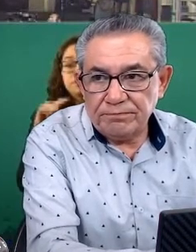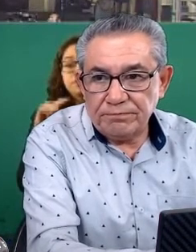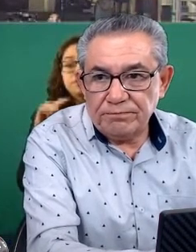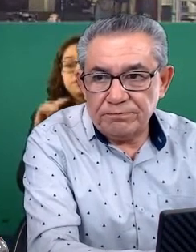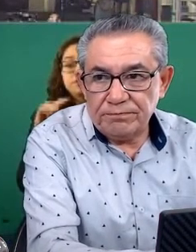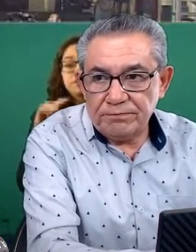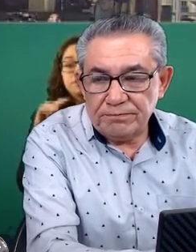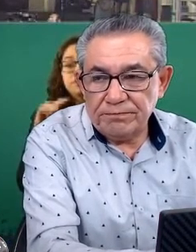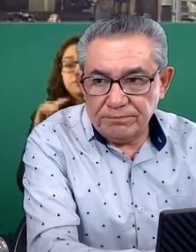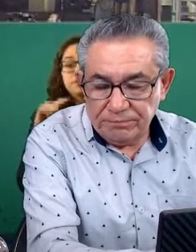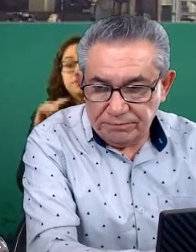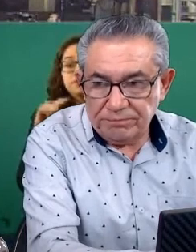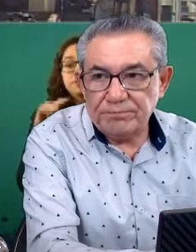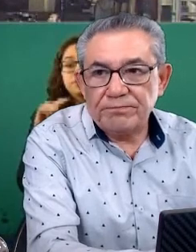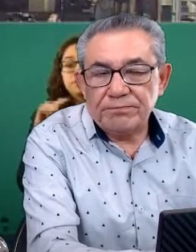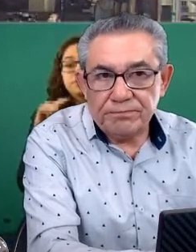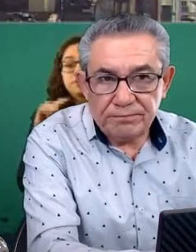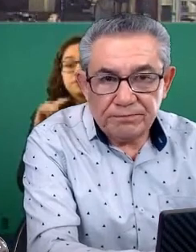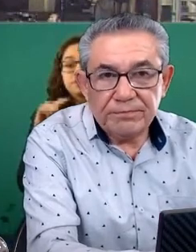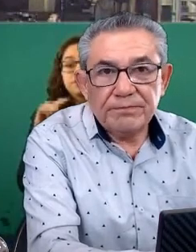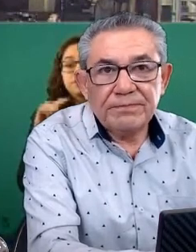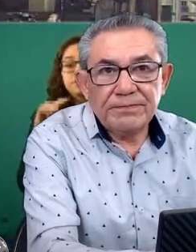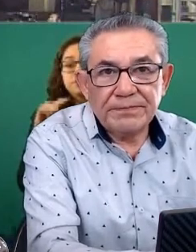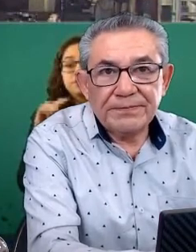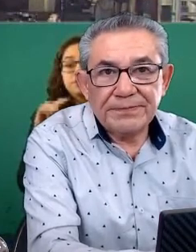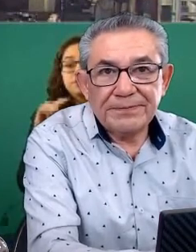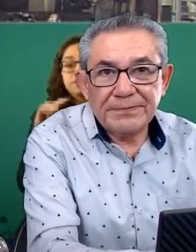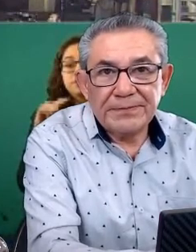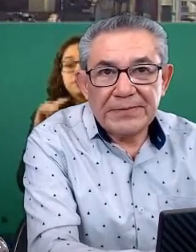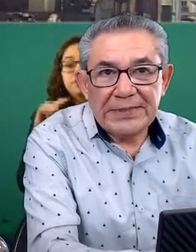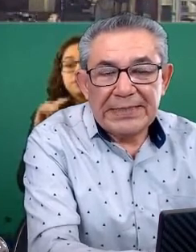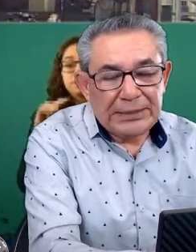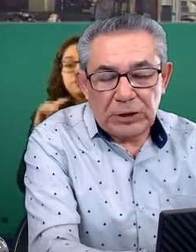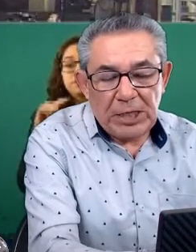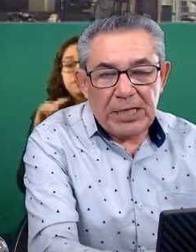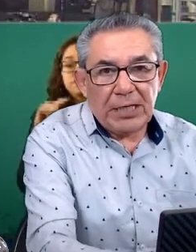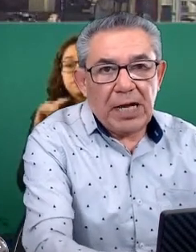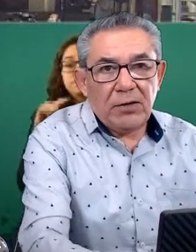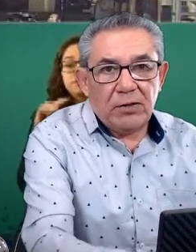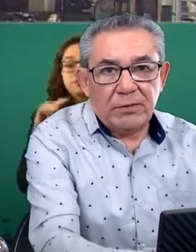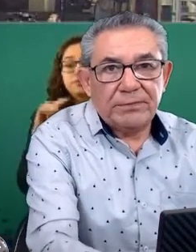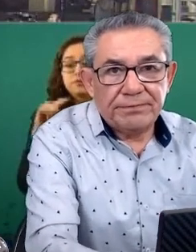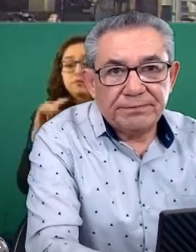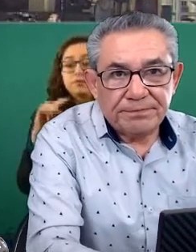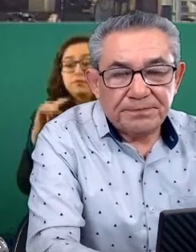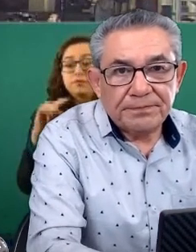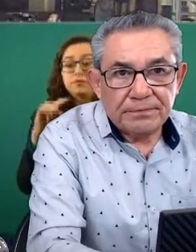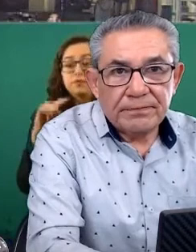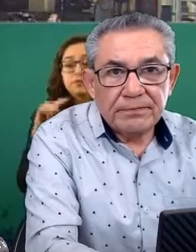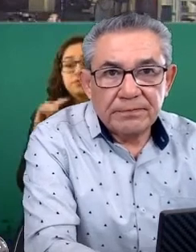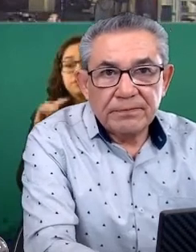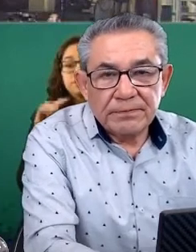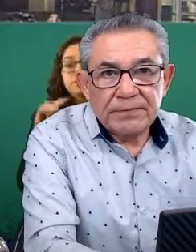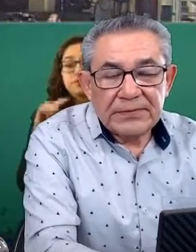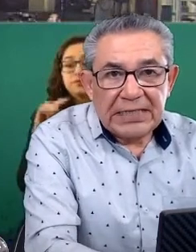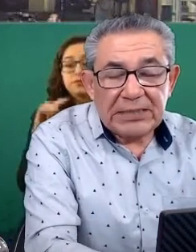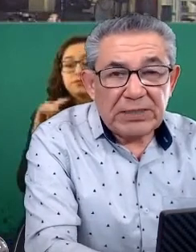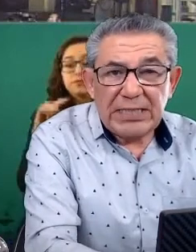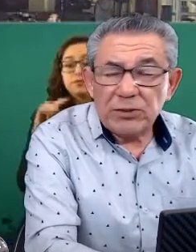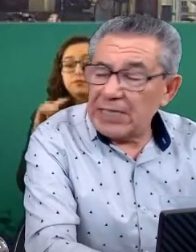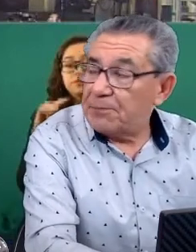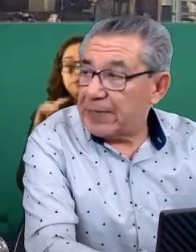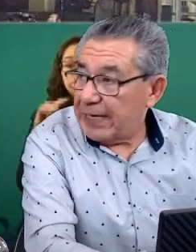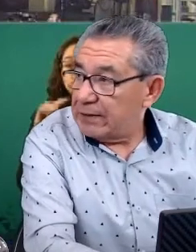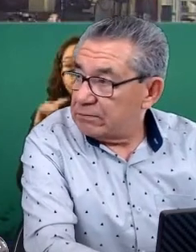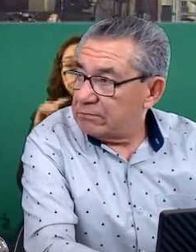García Cabeza de Vaca. O sea, entre las ratas ahí más o menos se cuidan, sí, la cola, claro, la una a la otra, Víctor. Eso